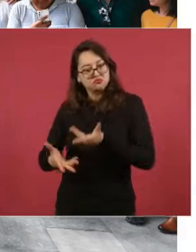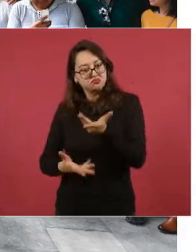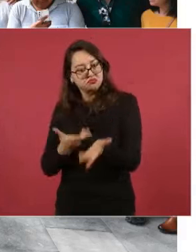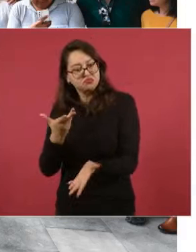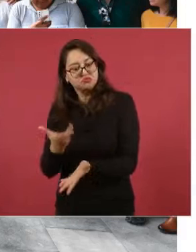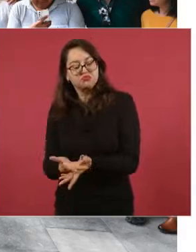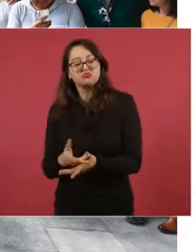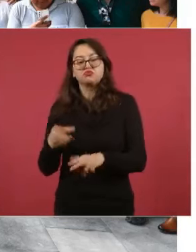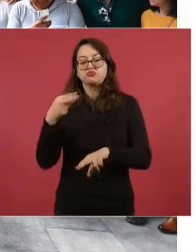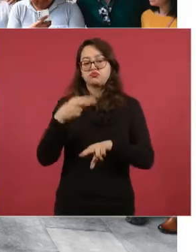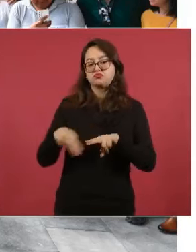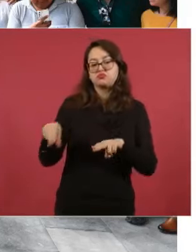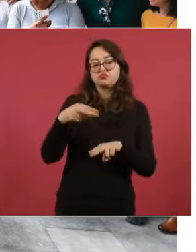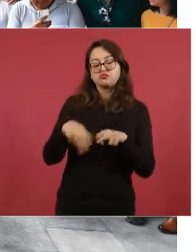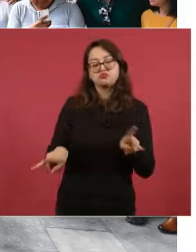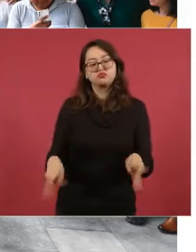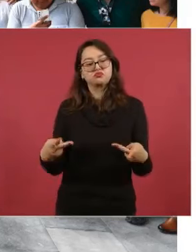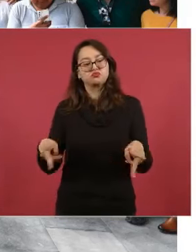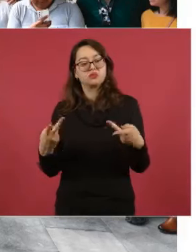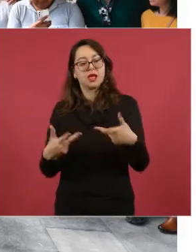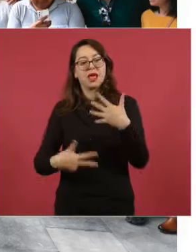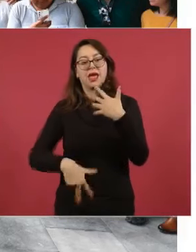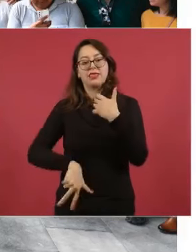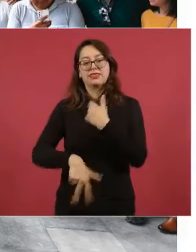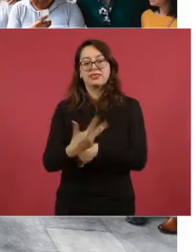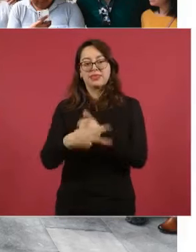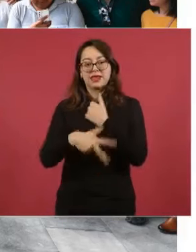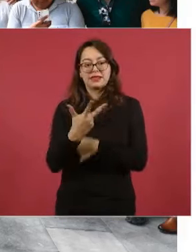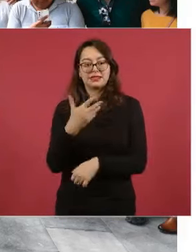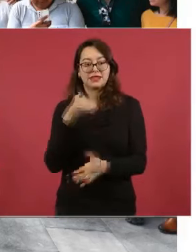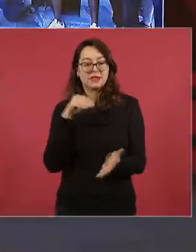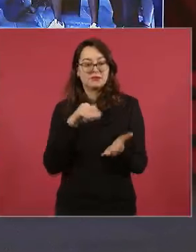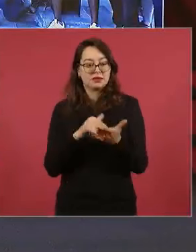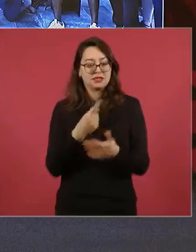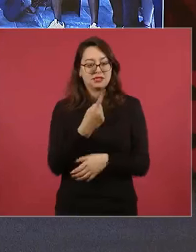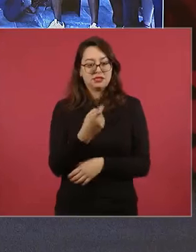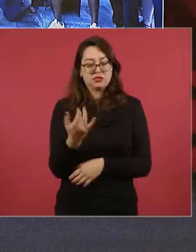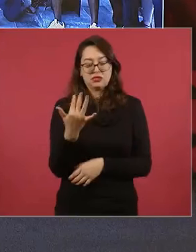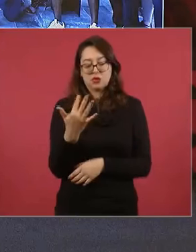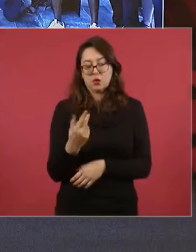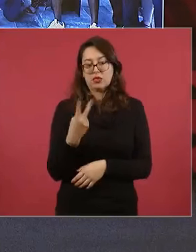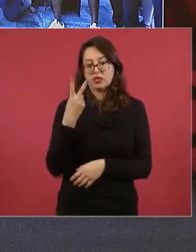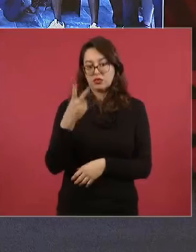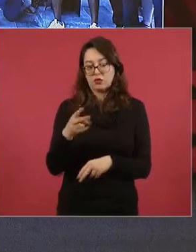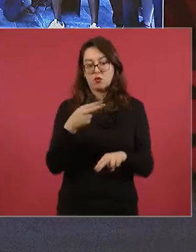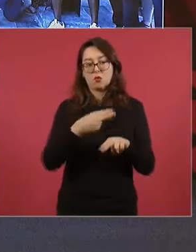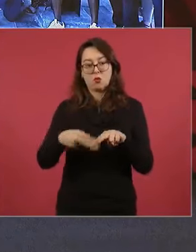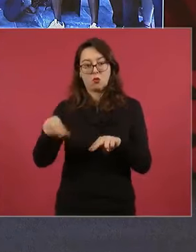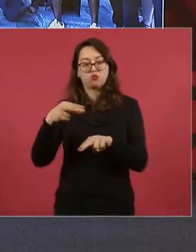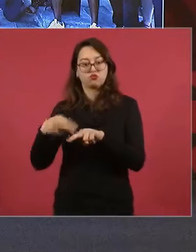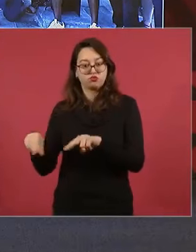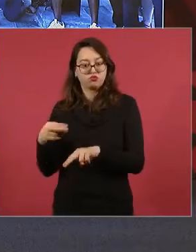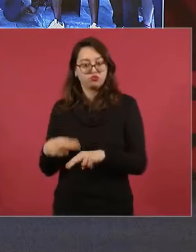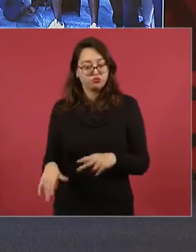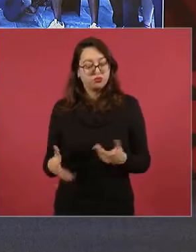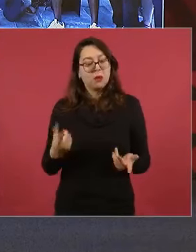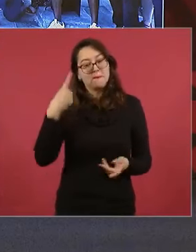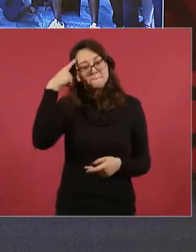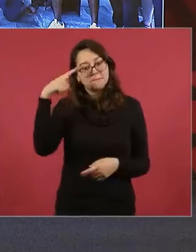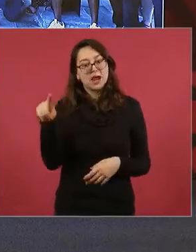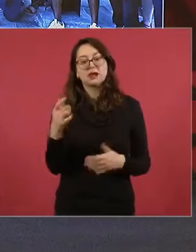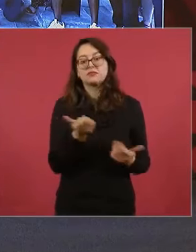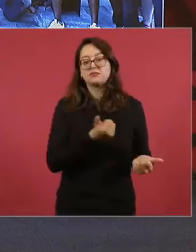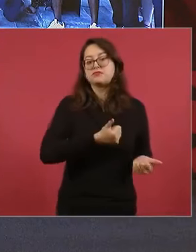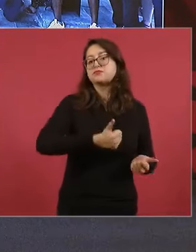vendido en taquilla 13 mil 152 boletos, eso nos ha permitido mover precisamente a los pasajeros en